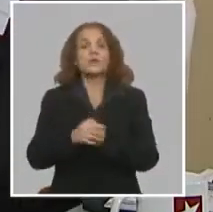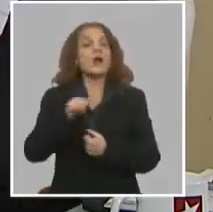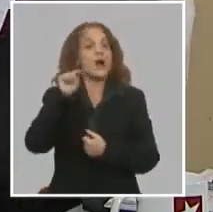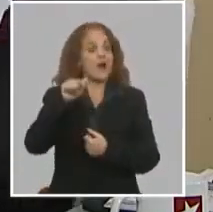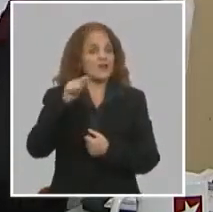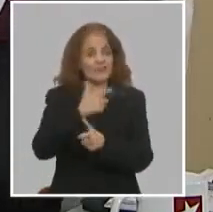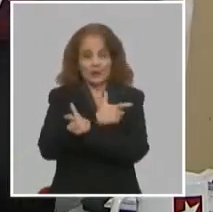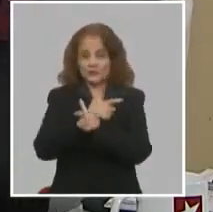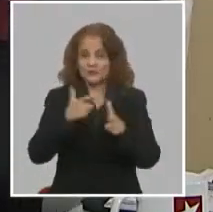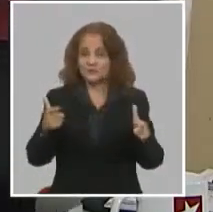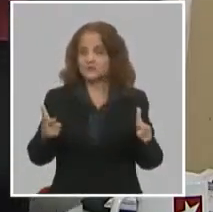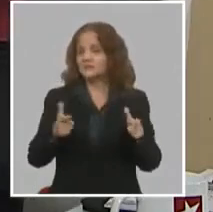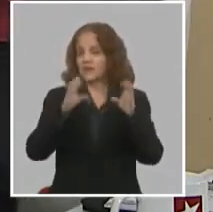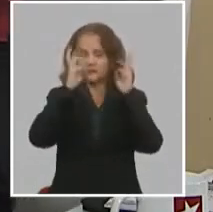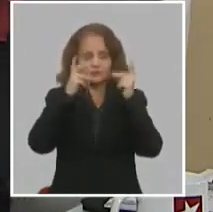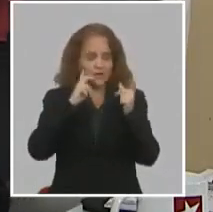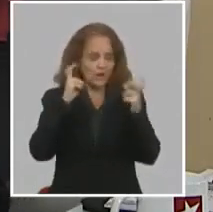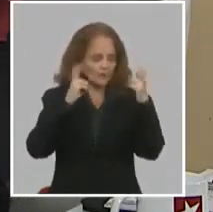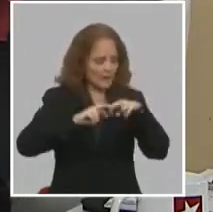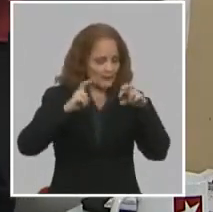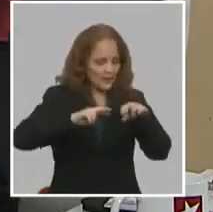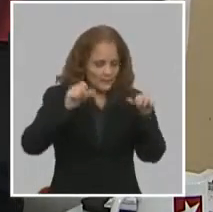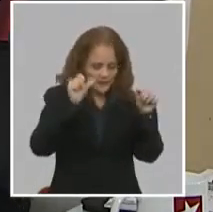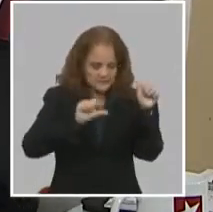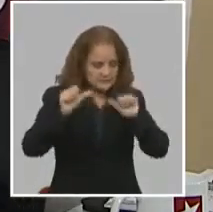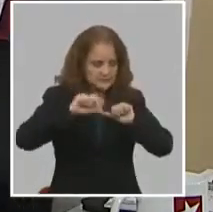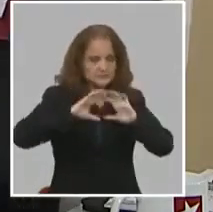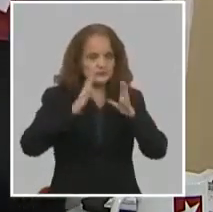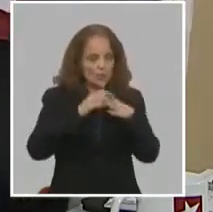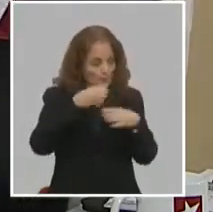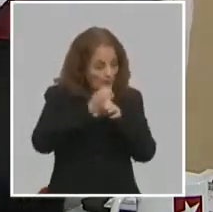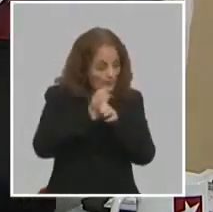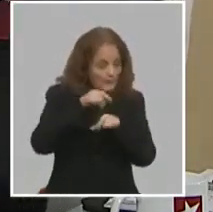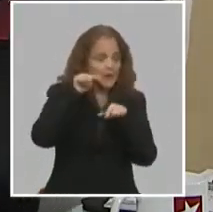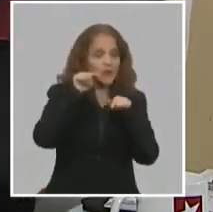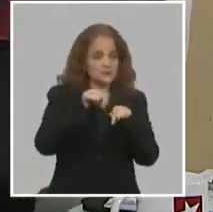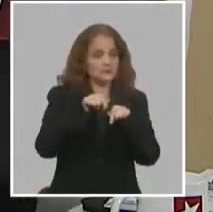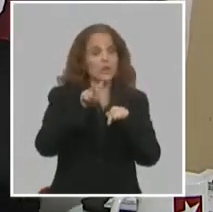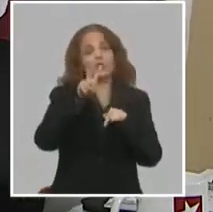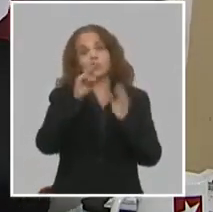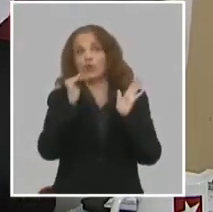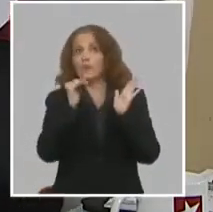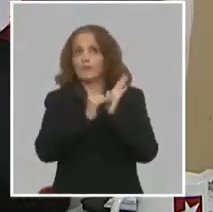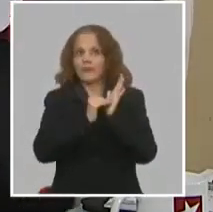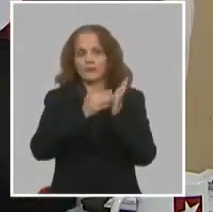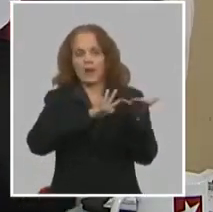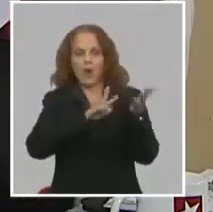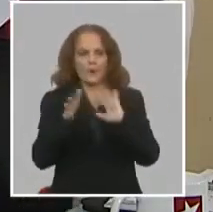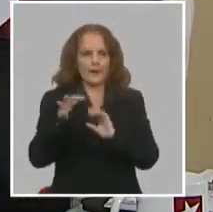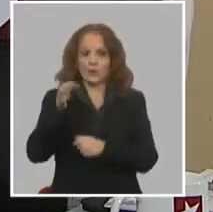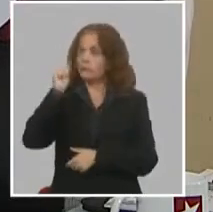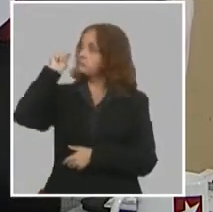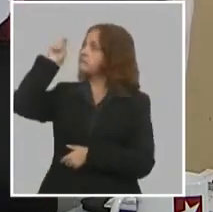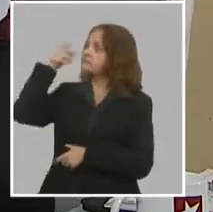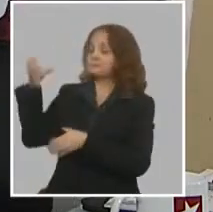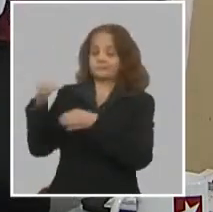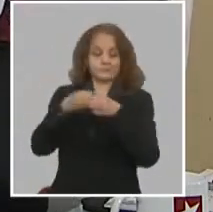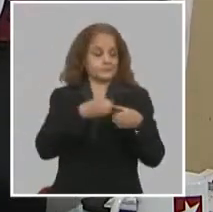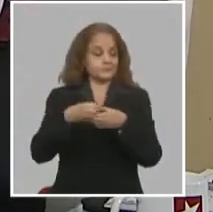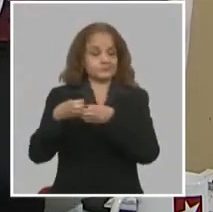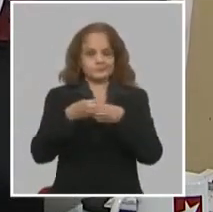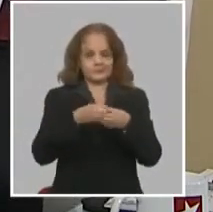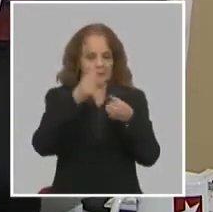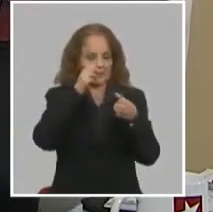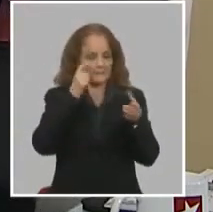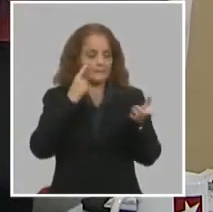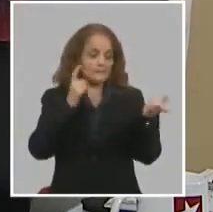promediando más de 2.000 muestras diarias que se están procesando. Y el trabajo, hay que estar allí para ver, por eso